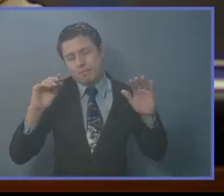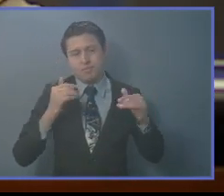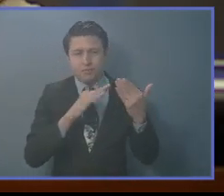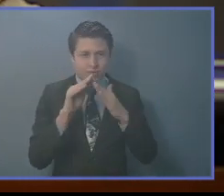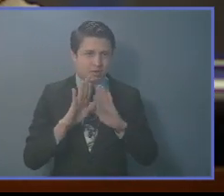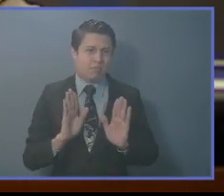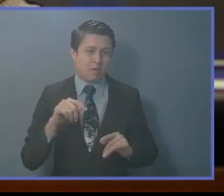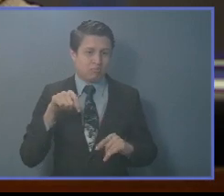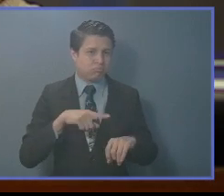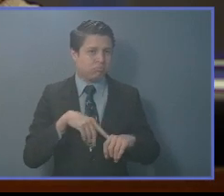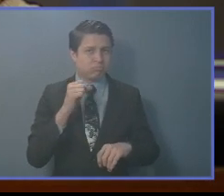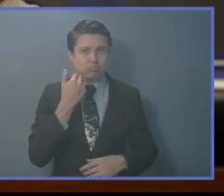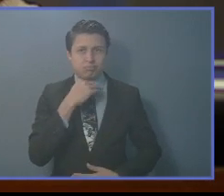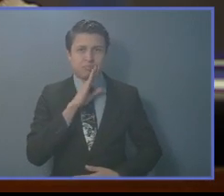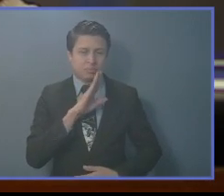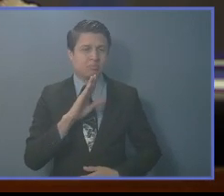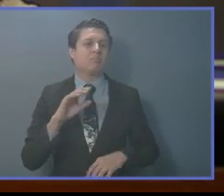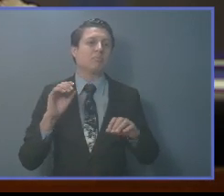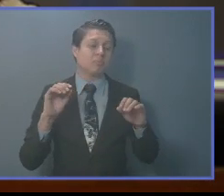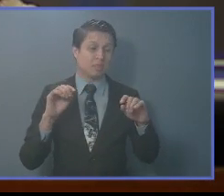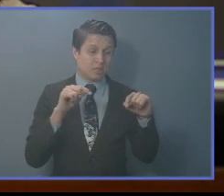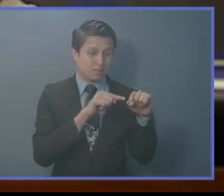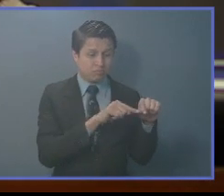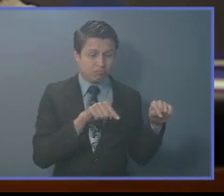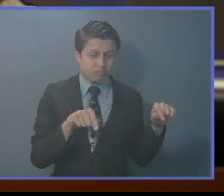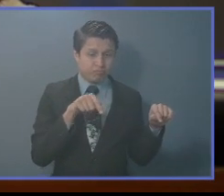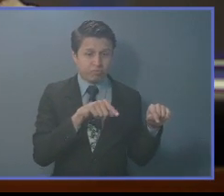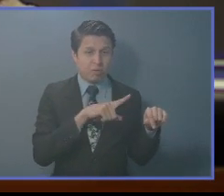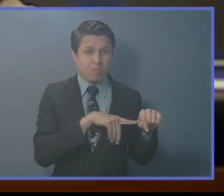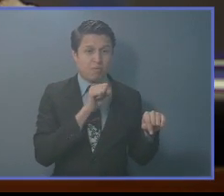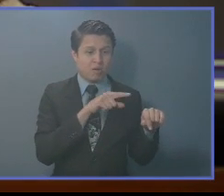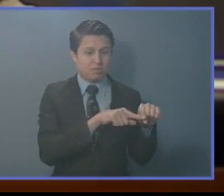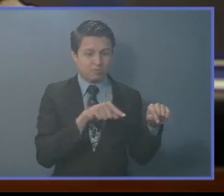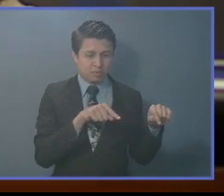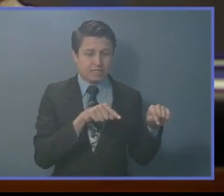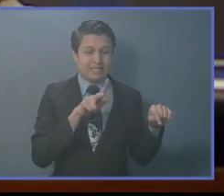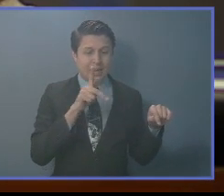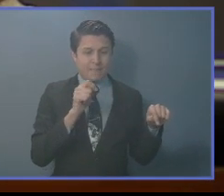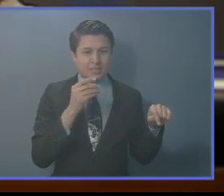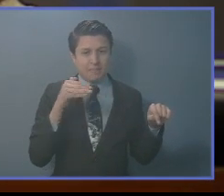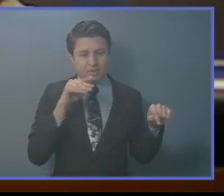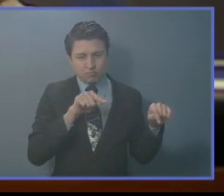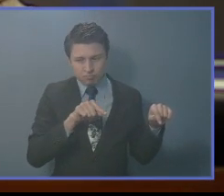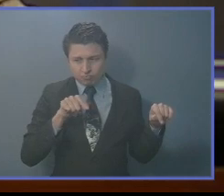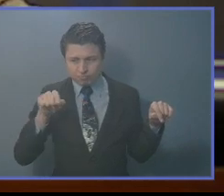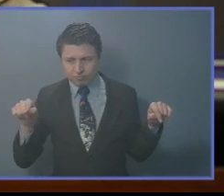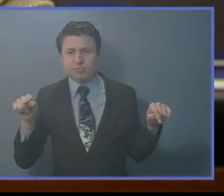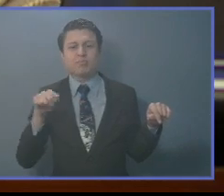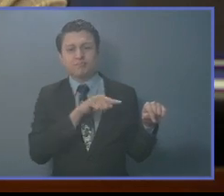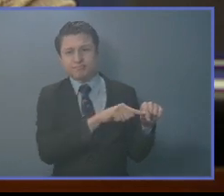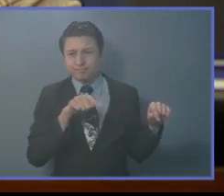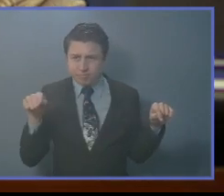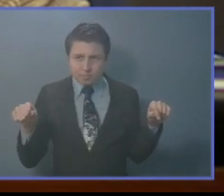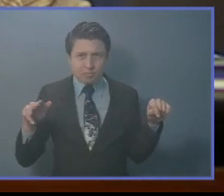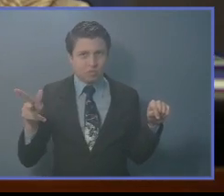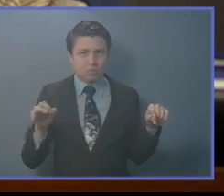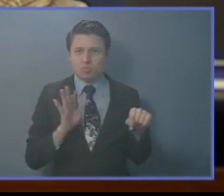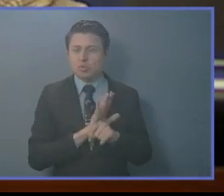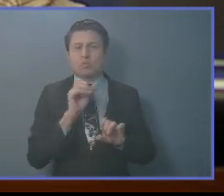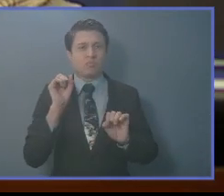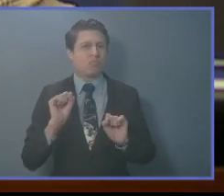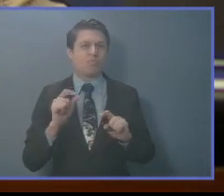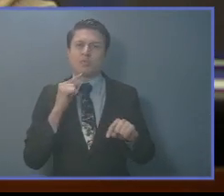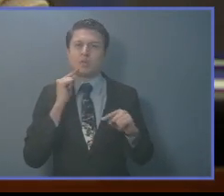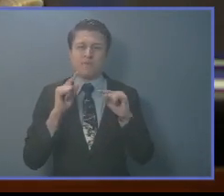ordenadas por la pandemia por COVID-19 tendrán el mismo tratamiento de las incapacidades temporales por enfermedad común previstas en el Código de Trabajo y la Ley de